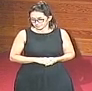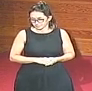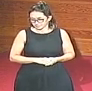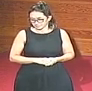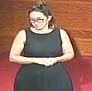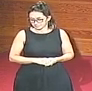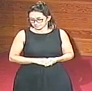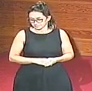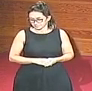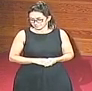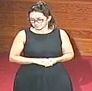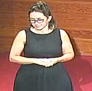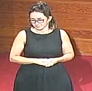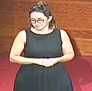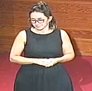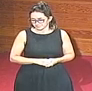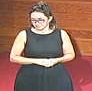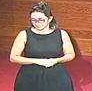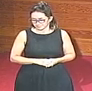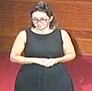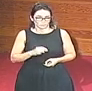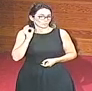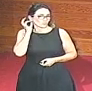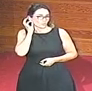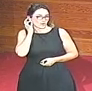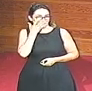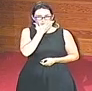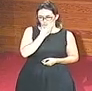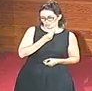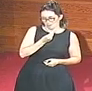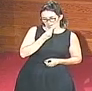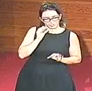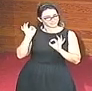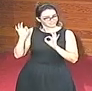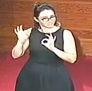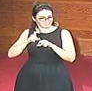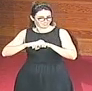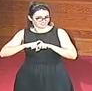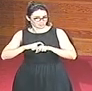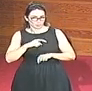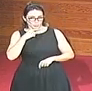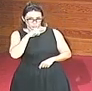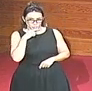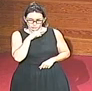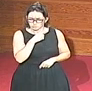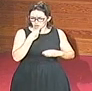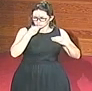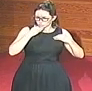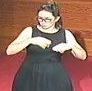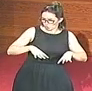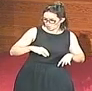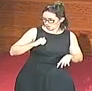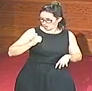Beautiful women. Bueno, mujeres guapas, esto es Rusia. Rich history. Historia muy rica. World